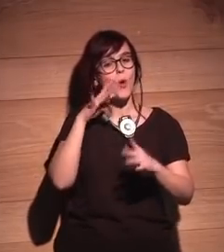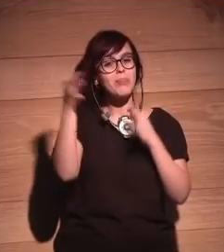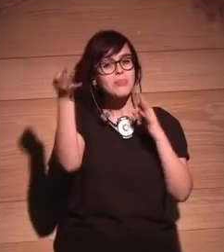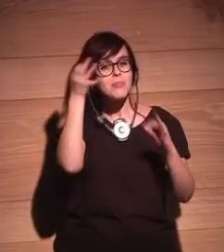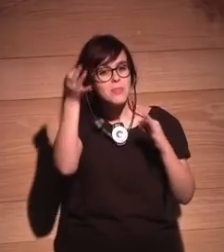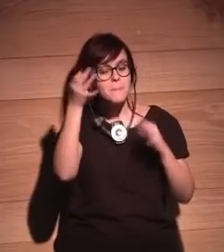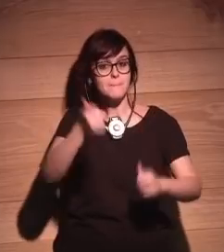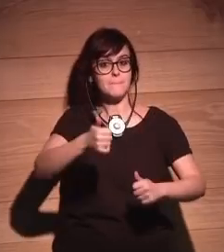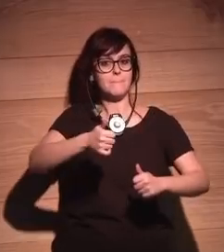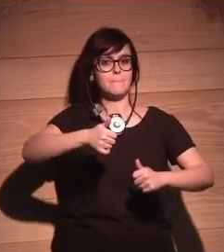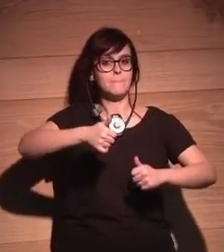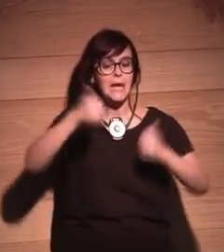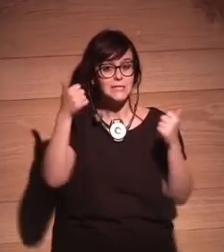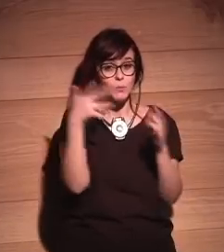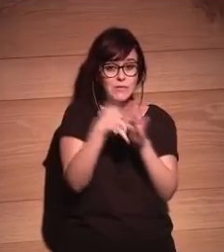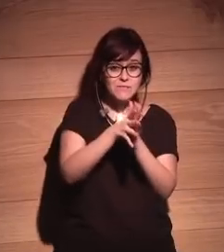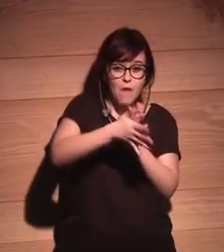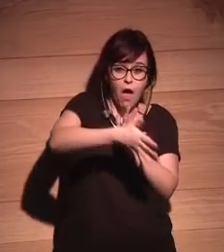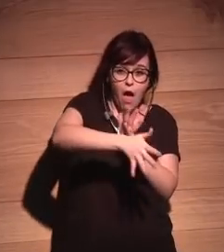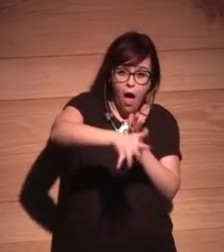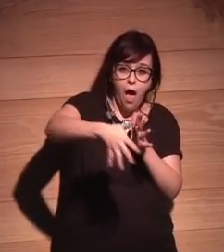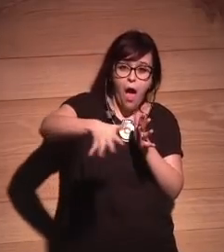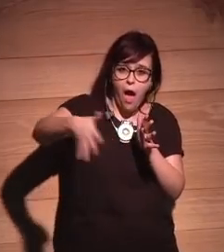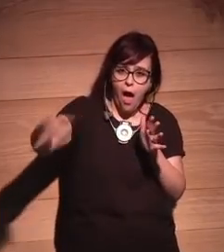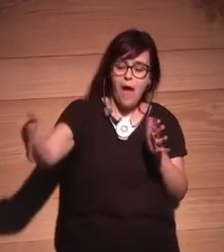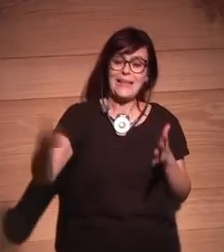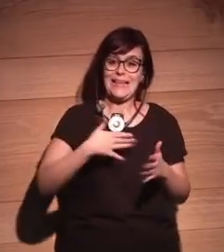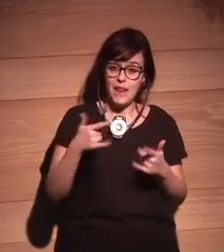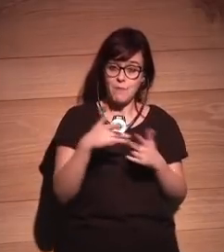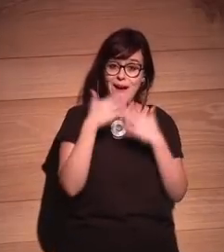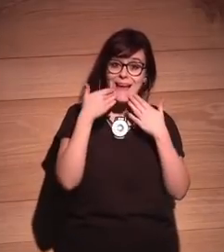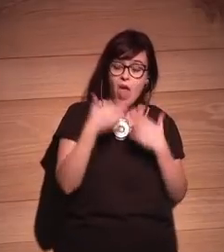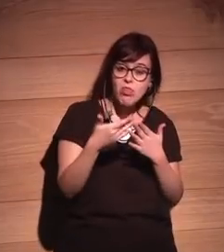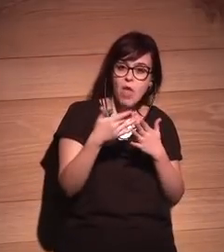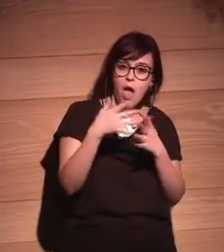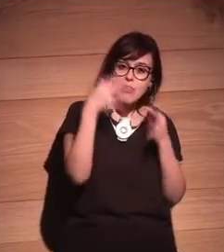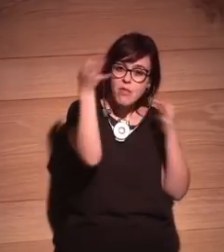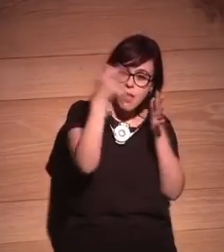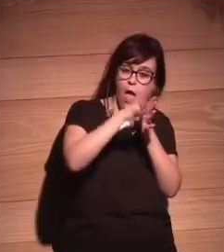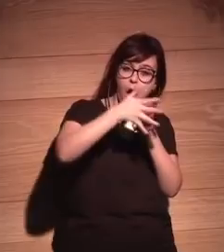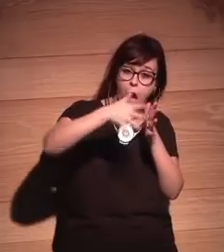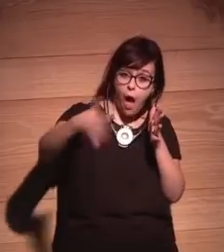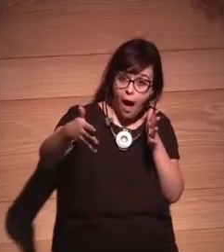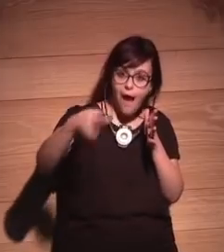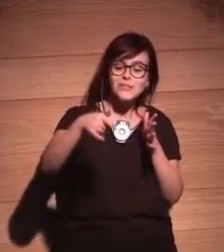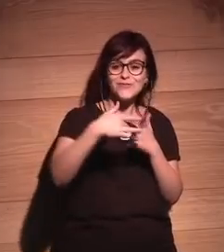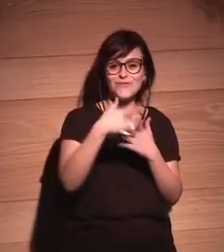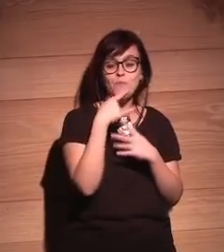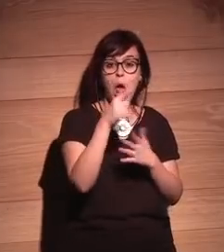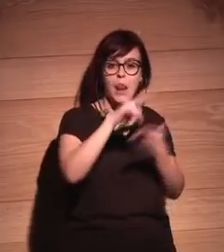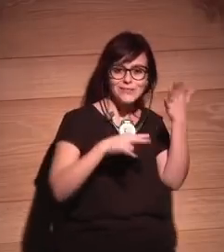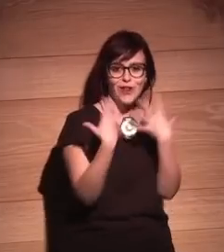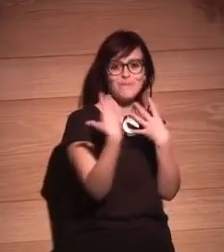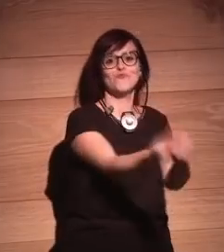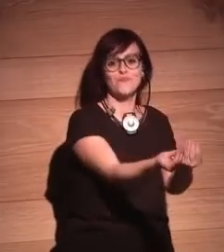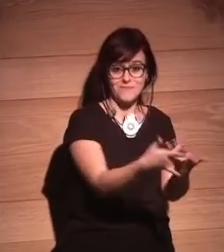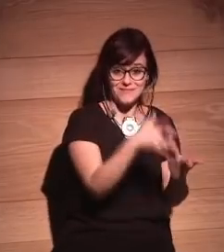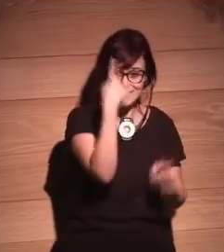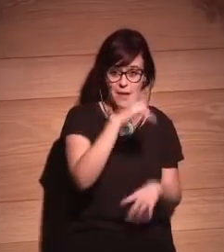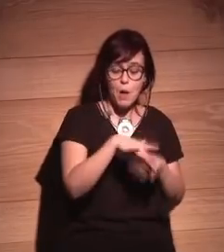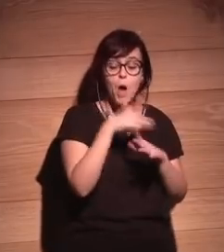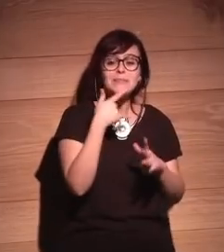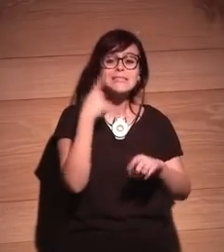detalle, con más explicación, que es realmente el periodismo que va a conseguir captar a nuestros lectores. Si ves cuánto tiempo pasa la